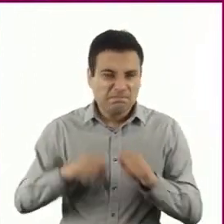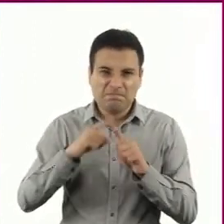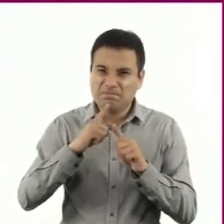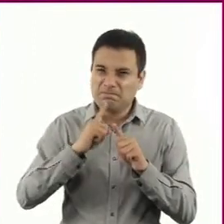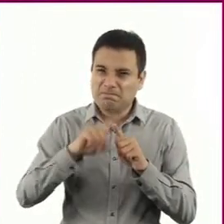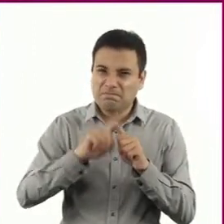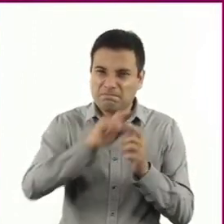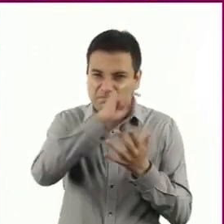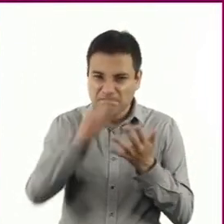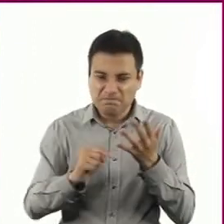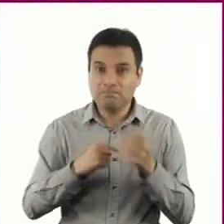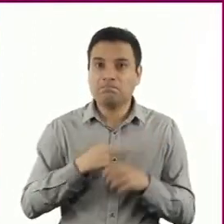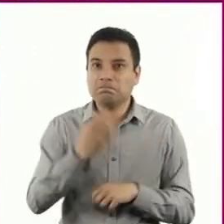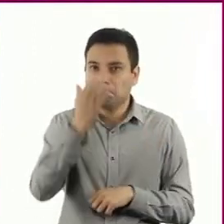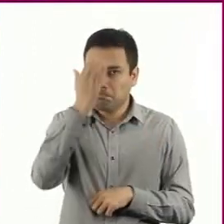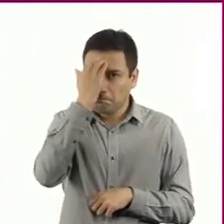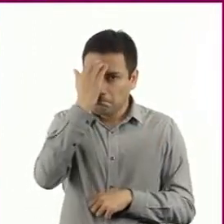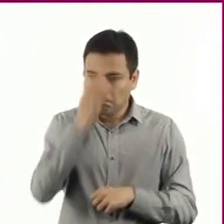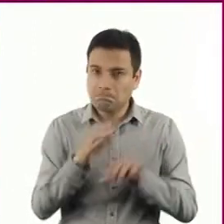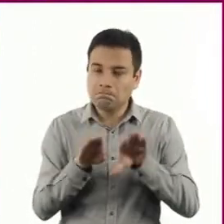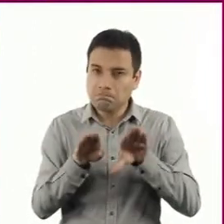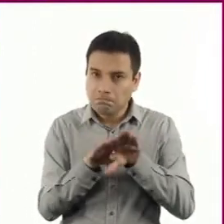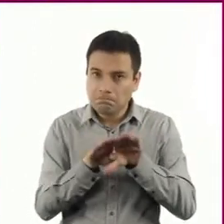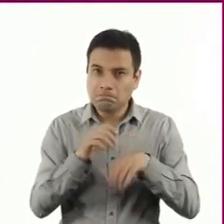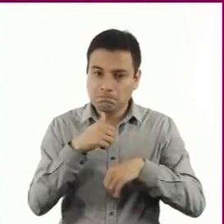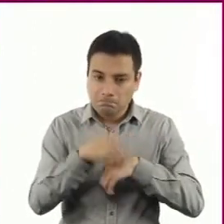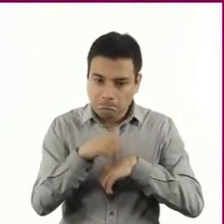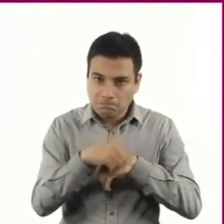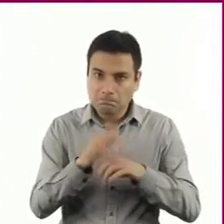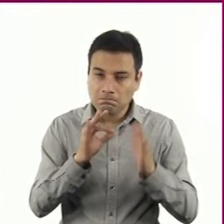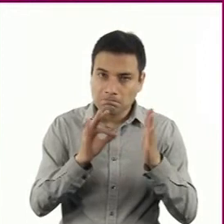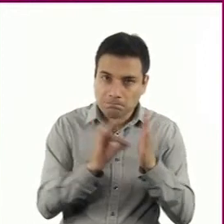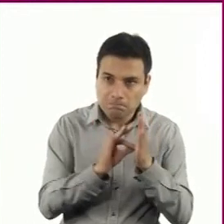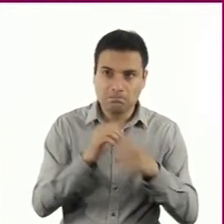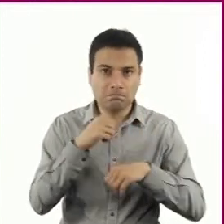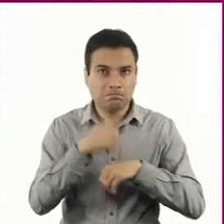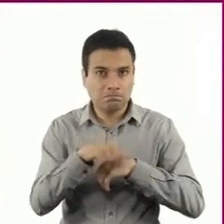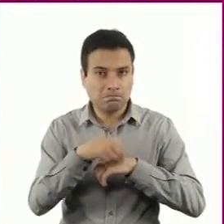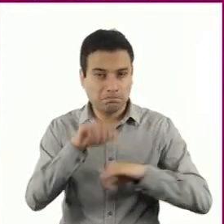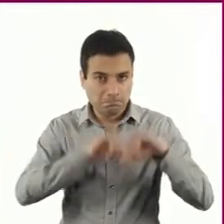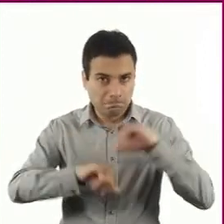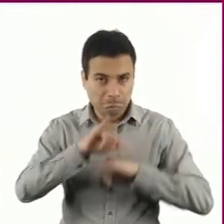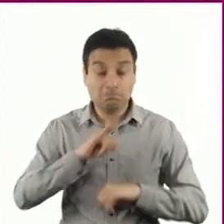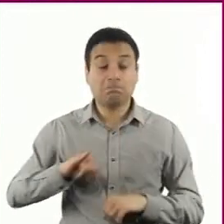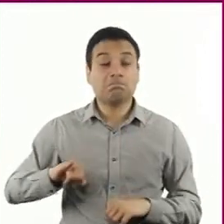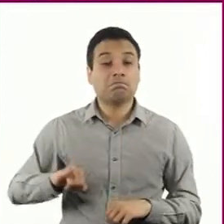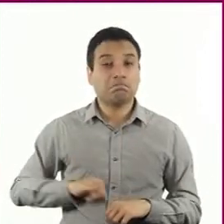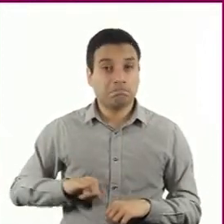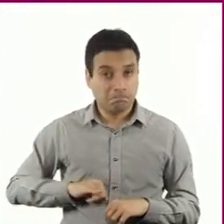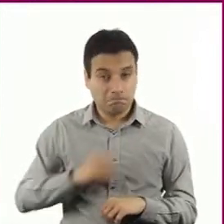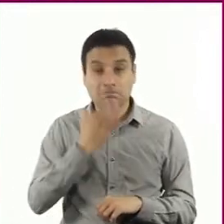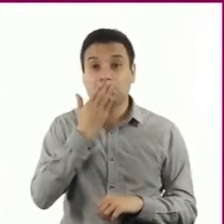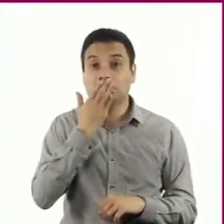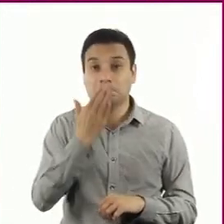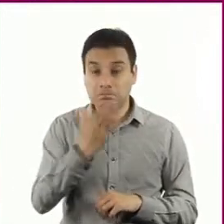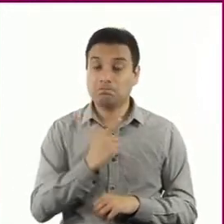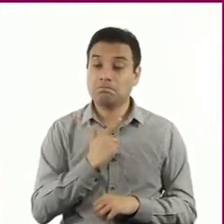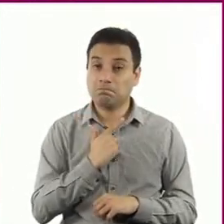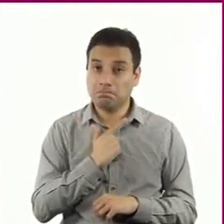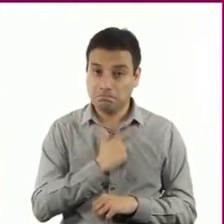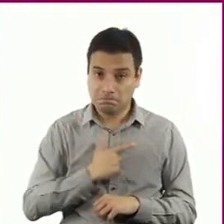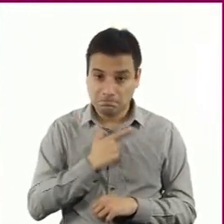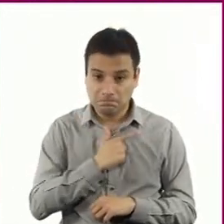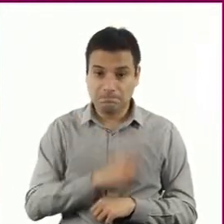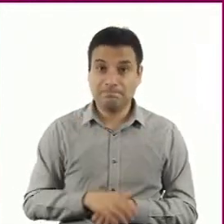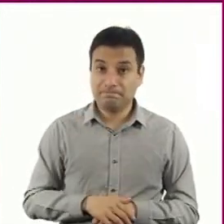más acerca de la representación de cantidades muy grandes y muy pequeñas, usando la notación científica.